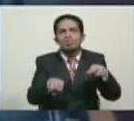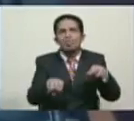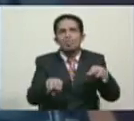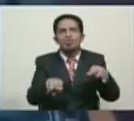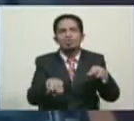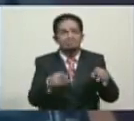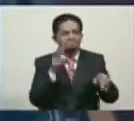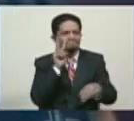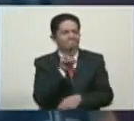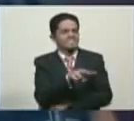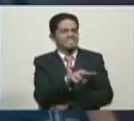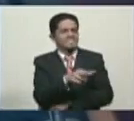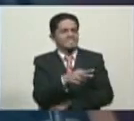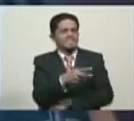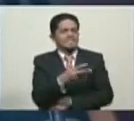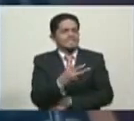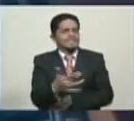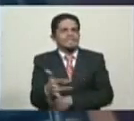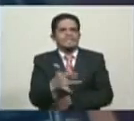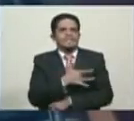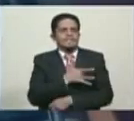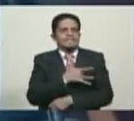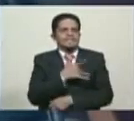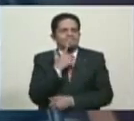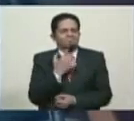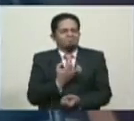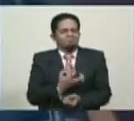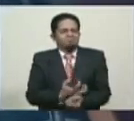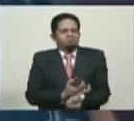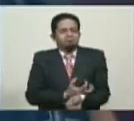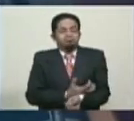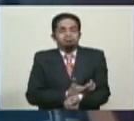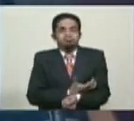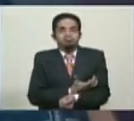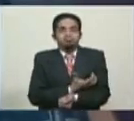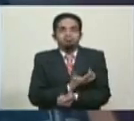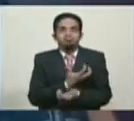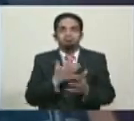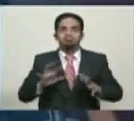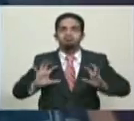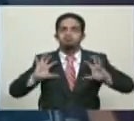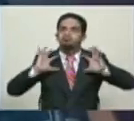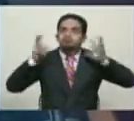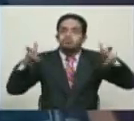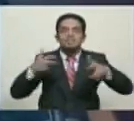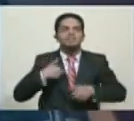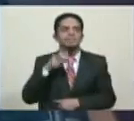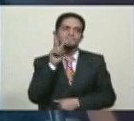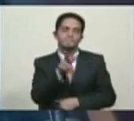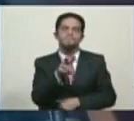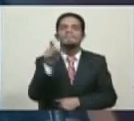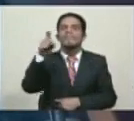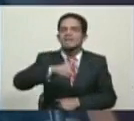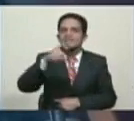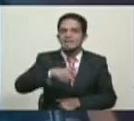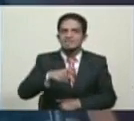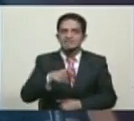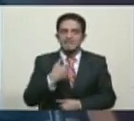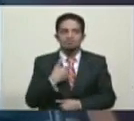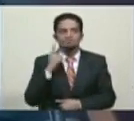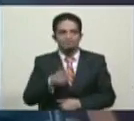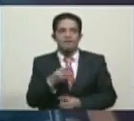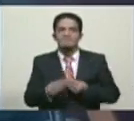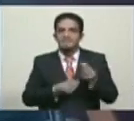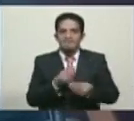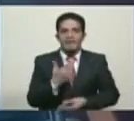así, siento cómo hierve la sangre en mis venas y me convenzo de la necesidad de hacer algo, lo que